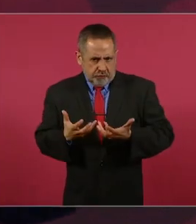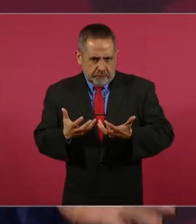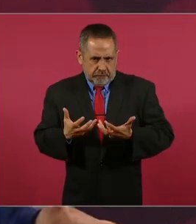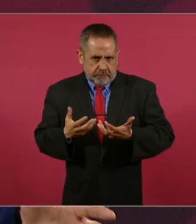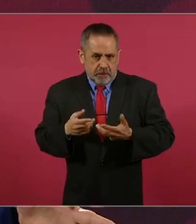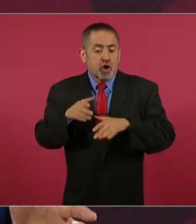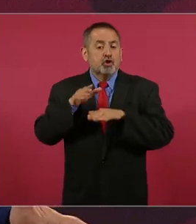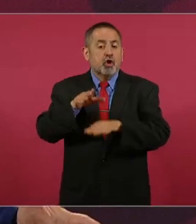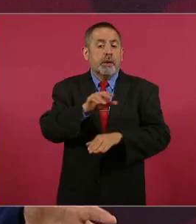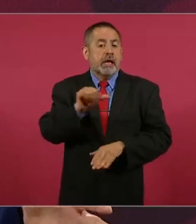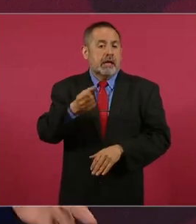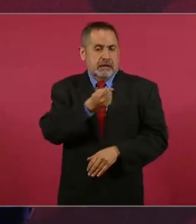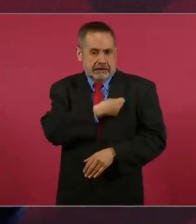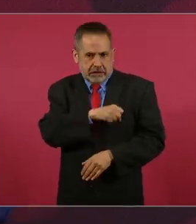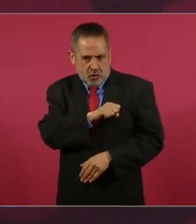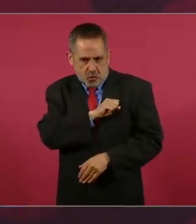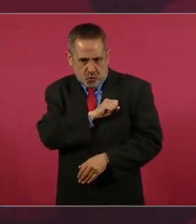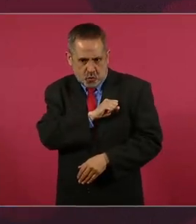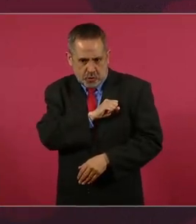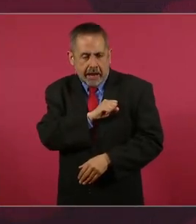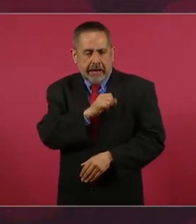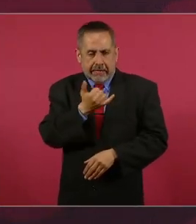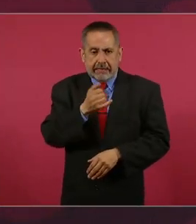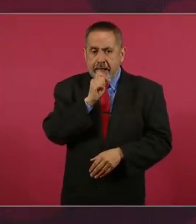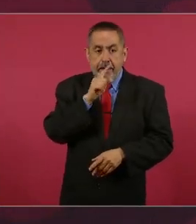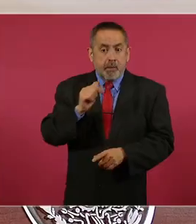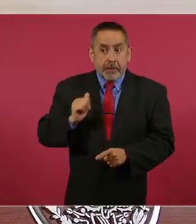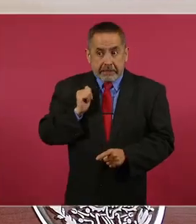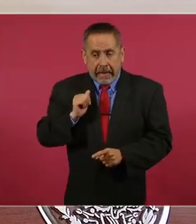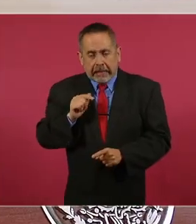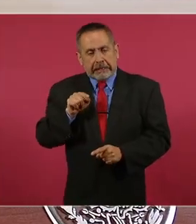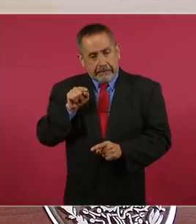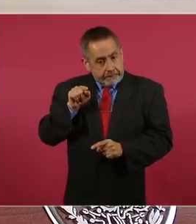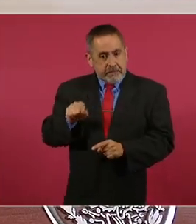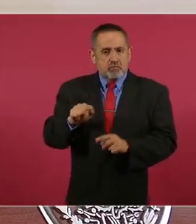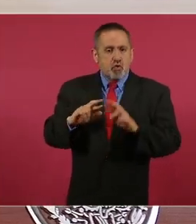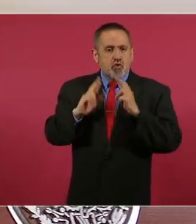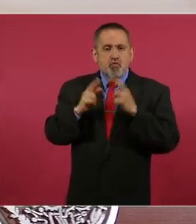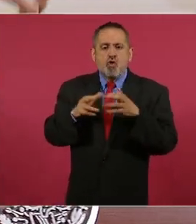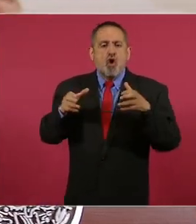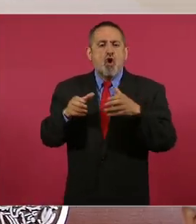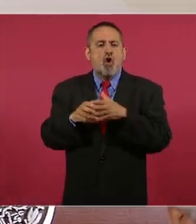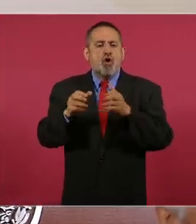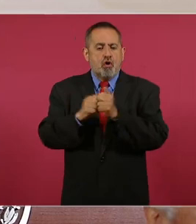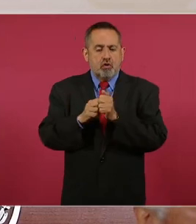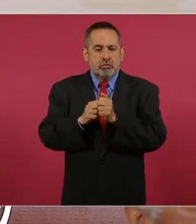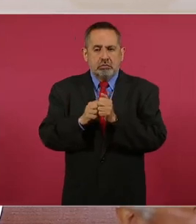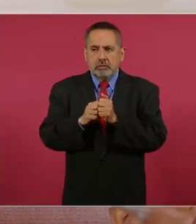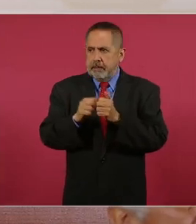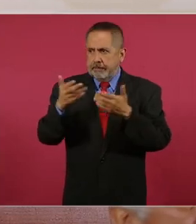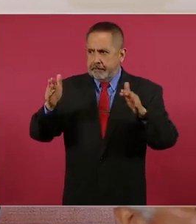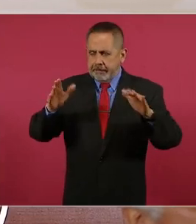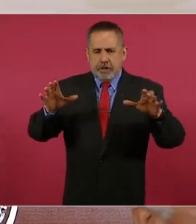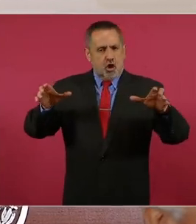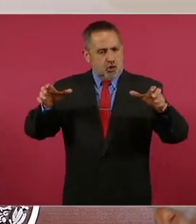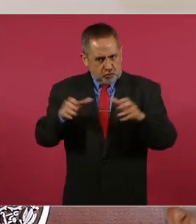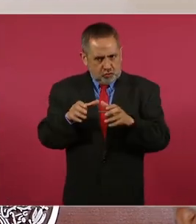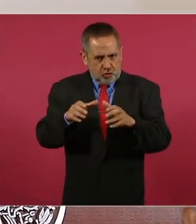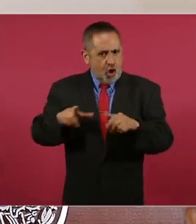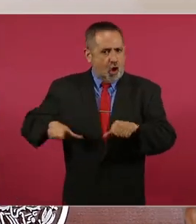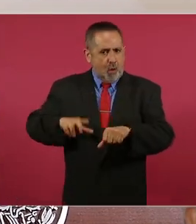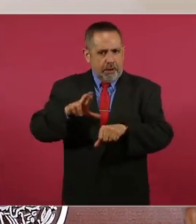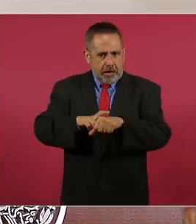la de salud. Y aprovechando que vienen, vamos también, pero ya nada más con ellos,